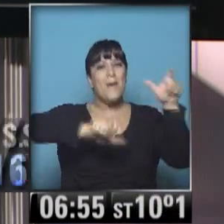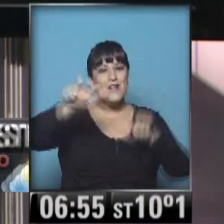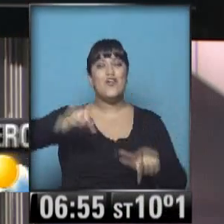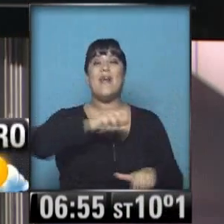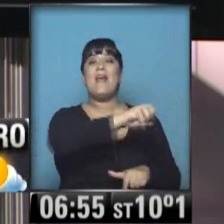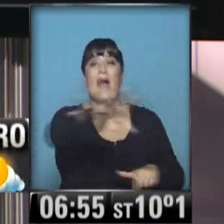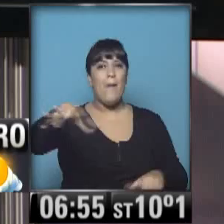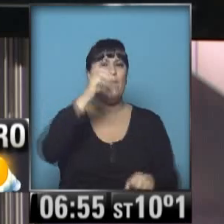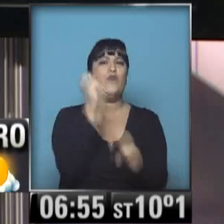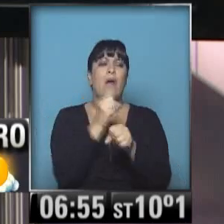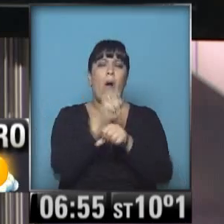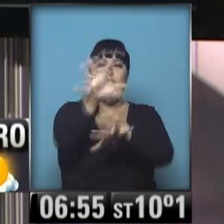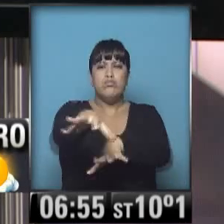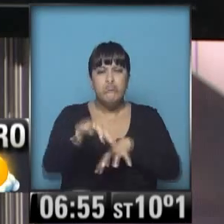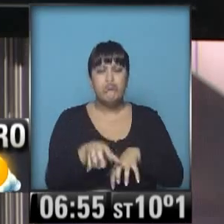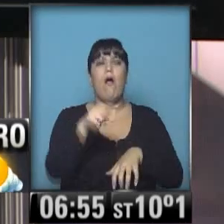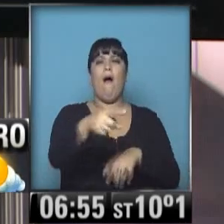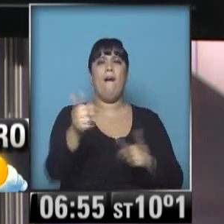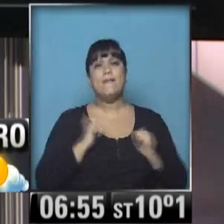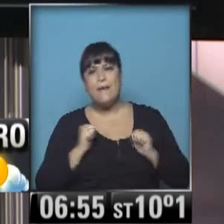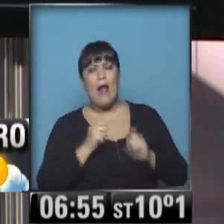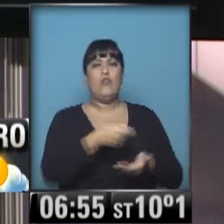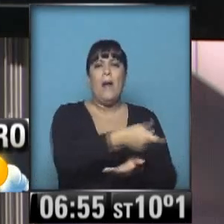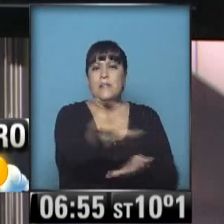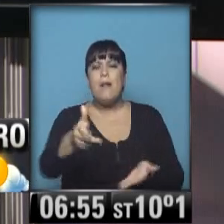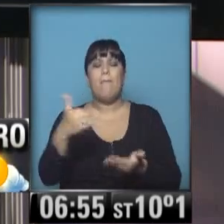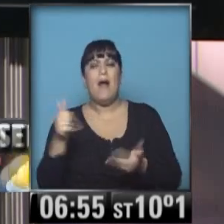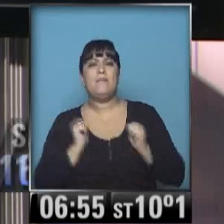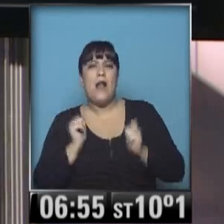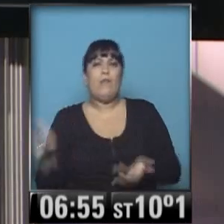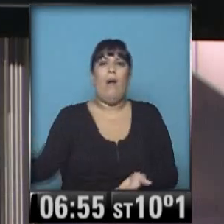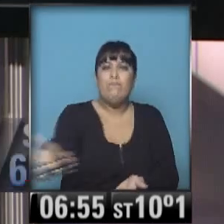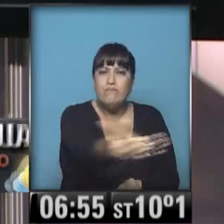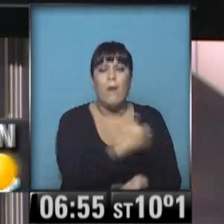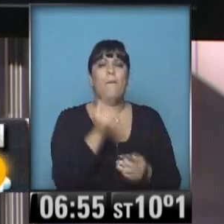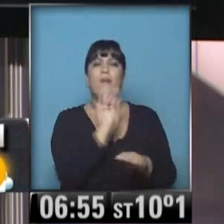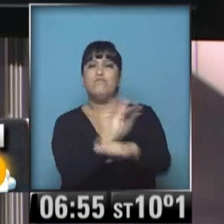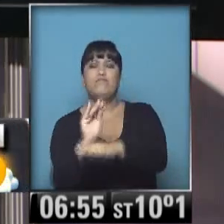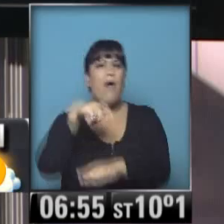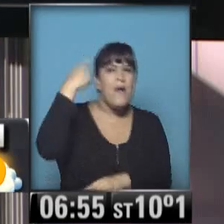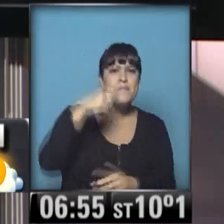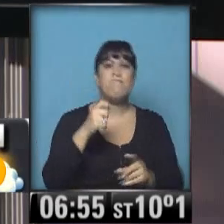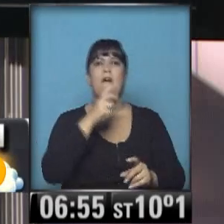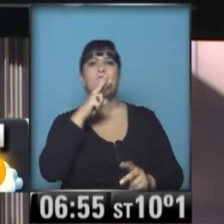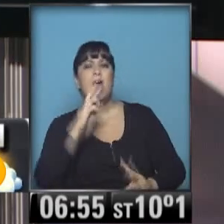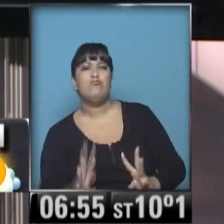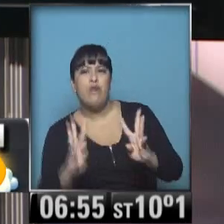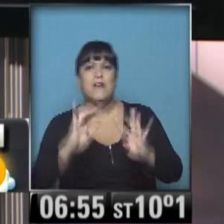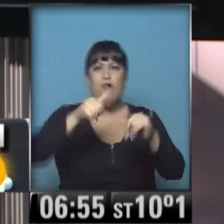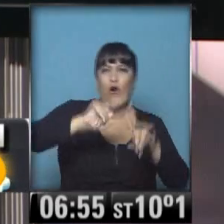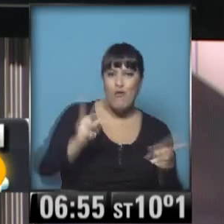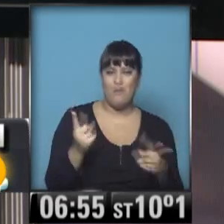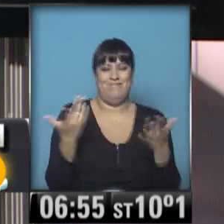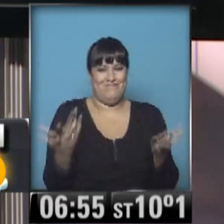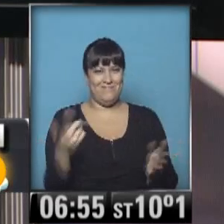los que trabajan la tierra, lo que esperan para sembrar, para cosechar, para criar los animales, ¿crece o no crece ese pasto?